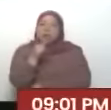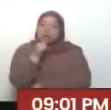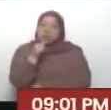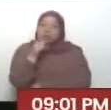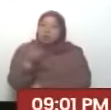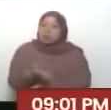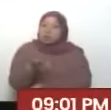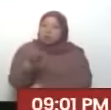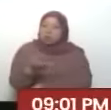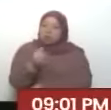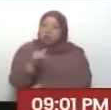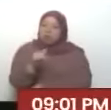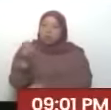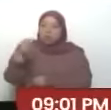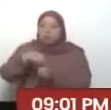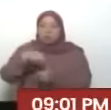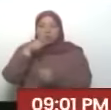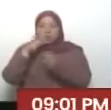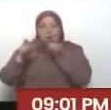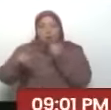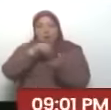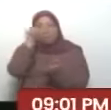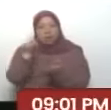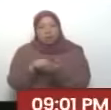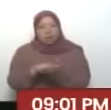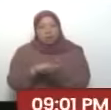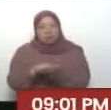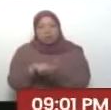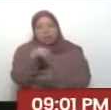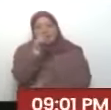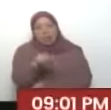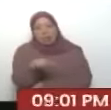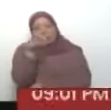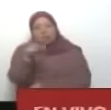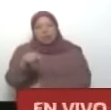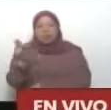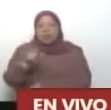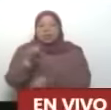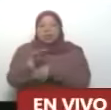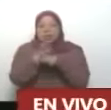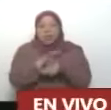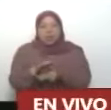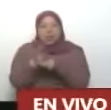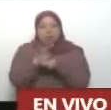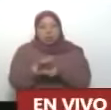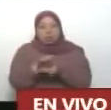muy importante tener un censo completo de las personas que necesitan cuidado,